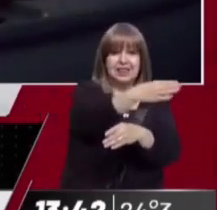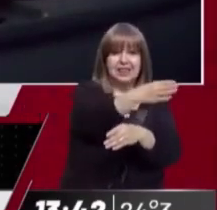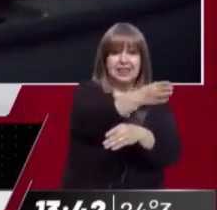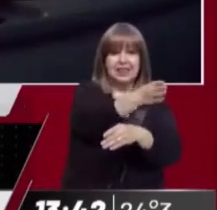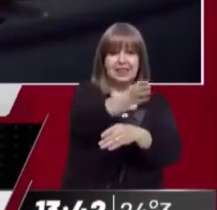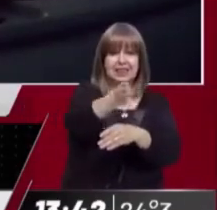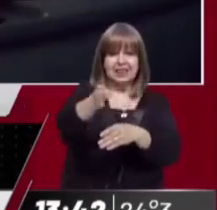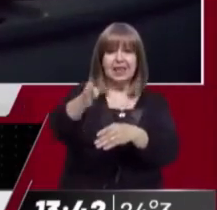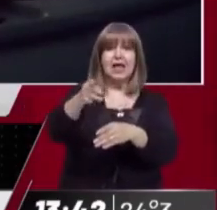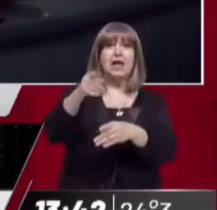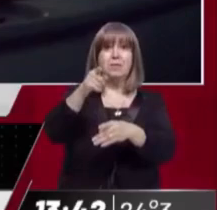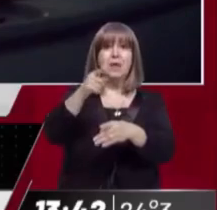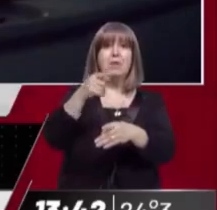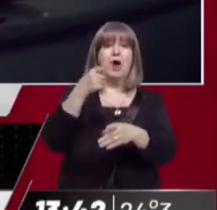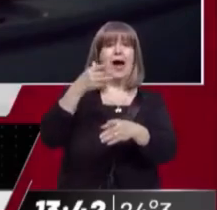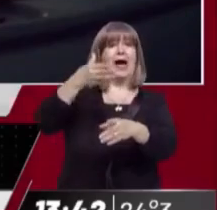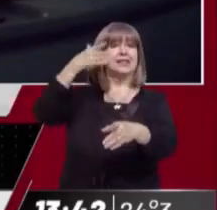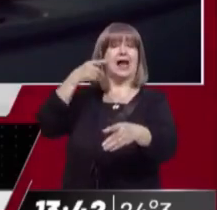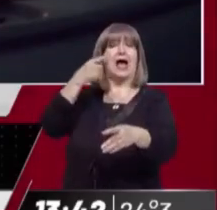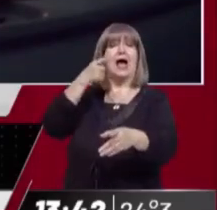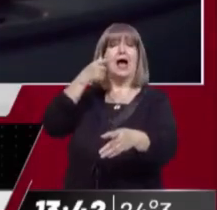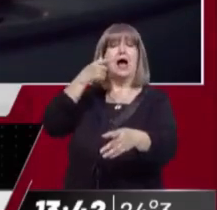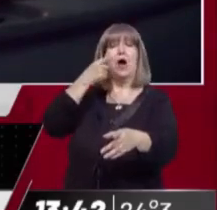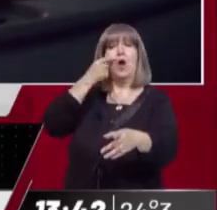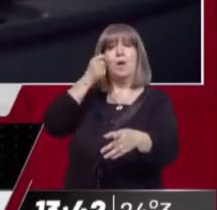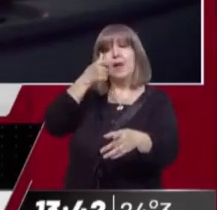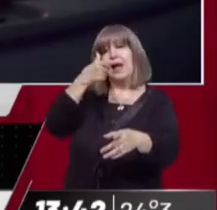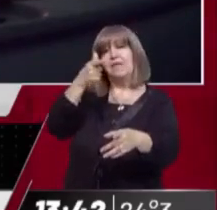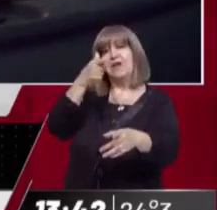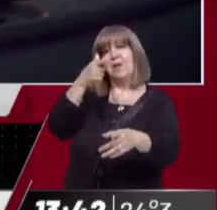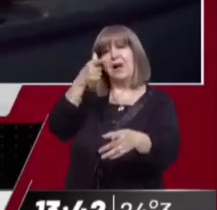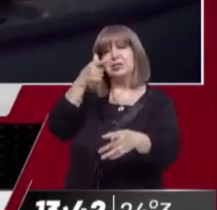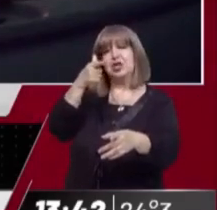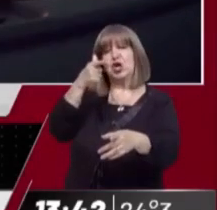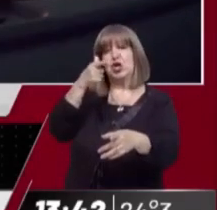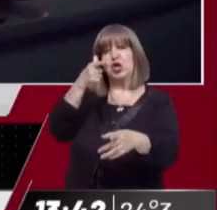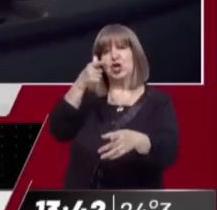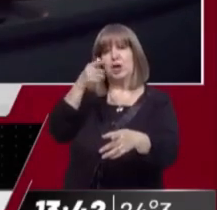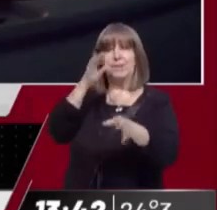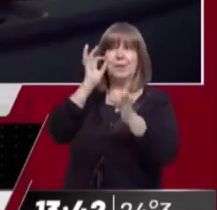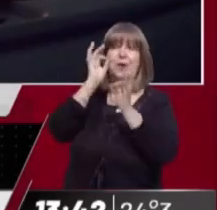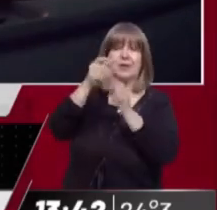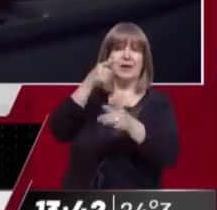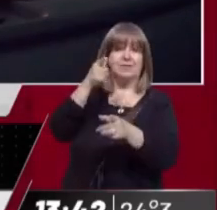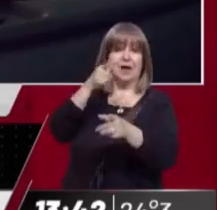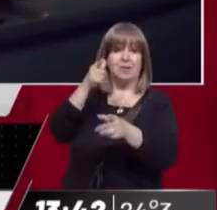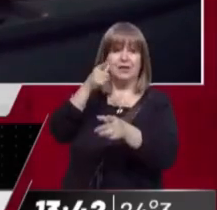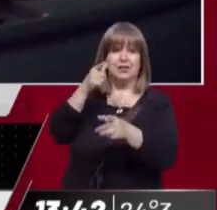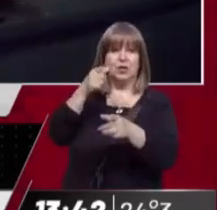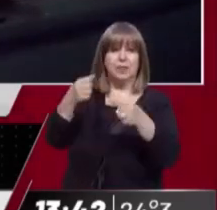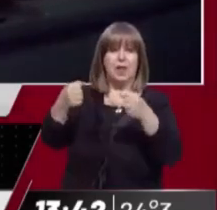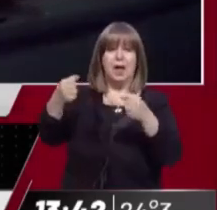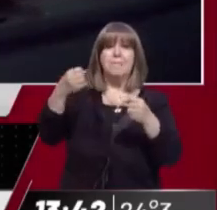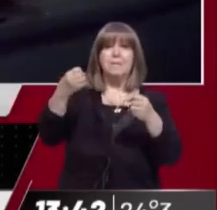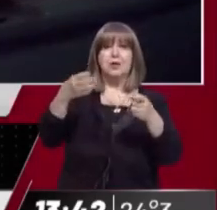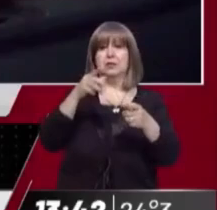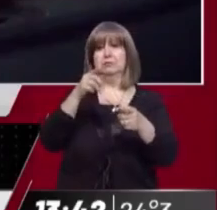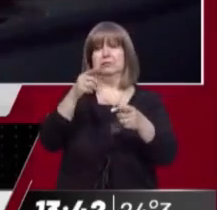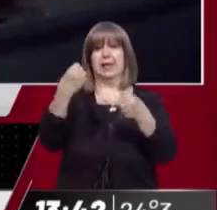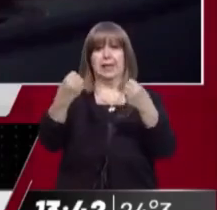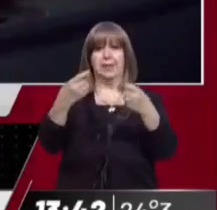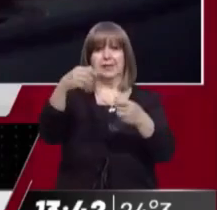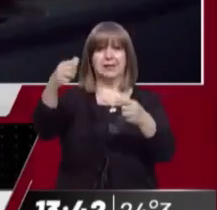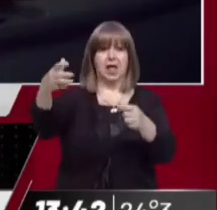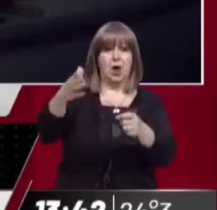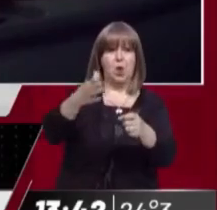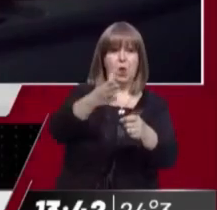buzón estos buzones típicos de aquí de los Estados Unidos que tienen forma de Panera con una banderita que vemos en las películas no Bueno se